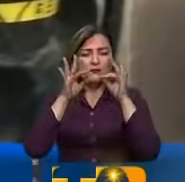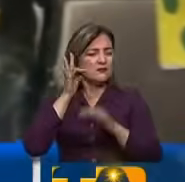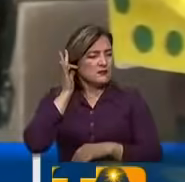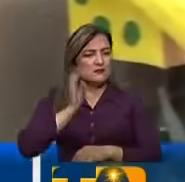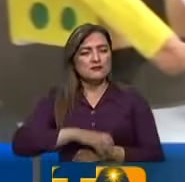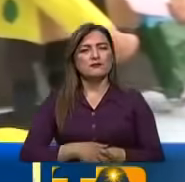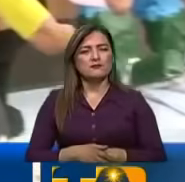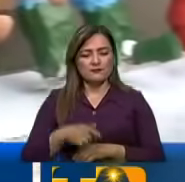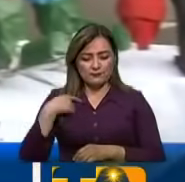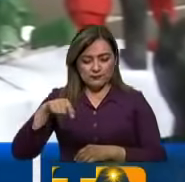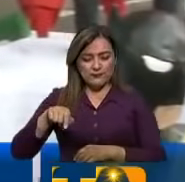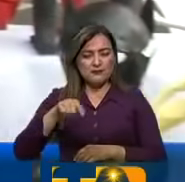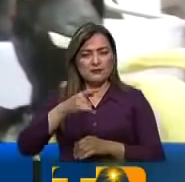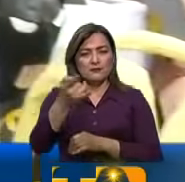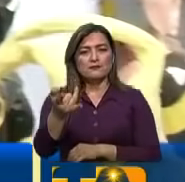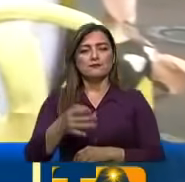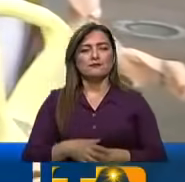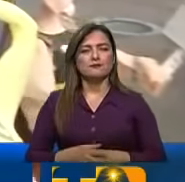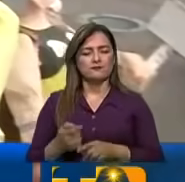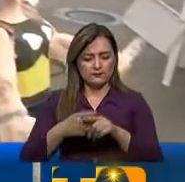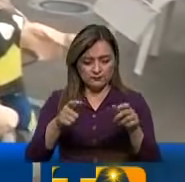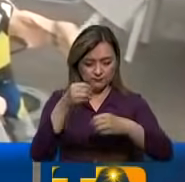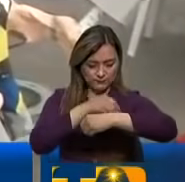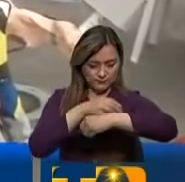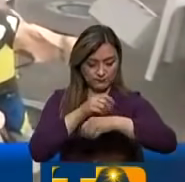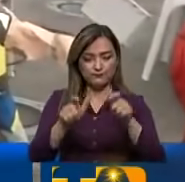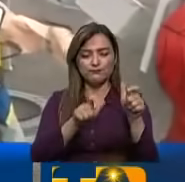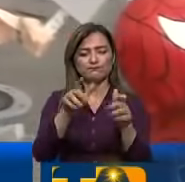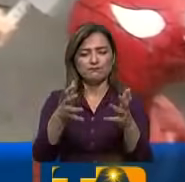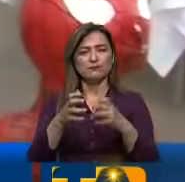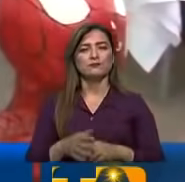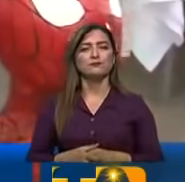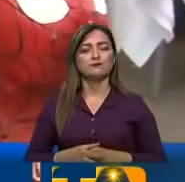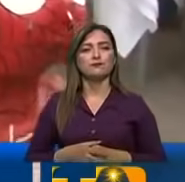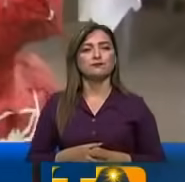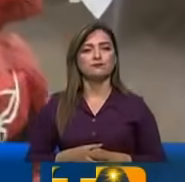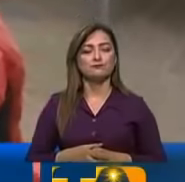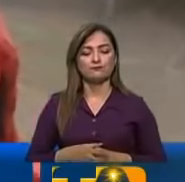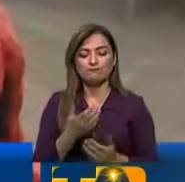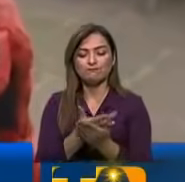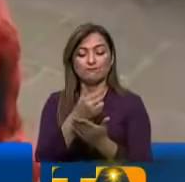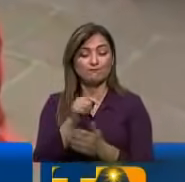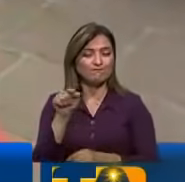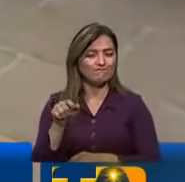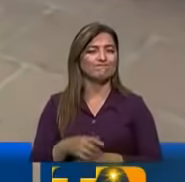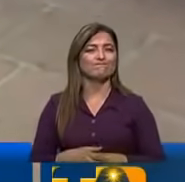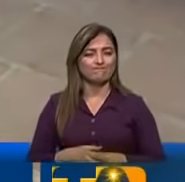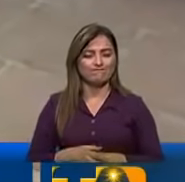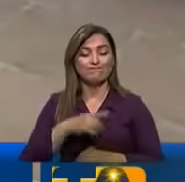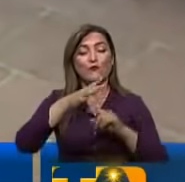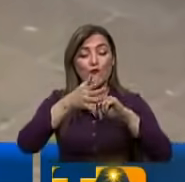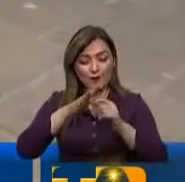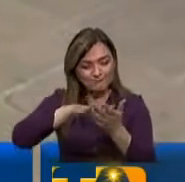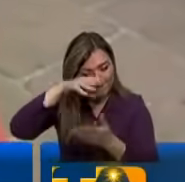Esponja, Spider-Man. Absolutamente cualquier muñeco, cualquier personaje que usted requiera puede conseguirlo aquí en esta feria